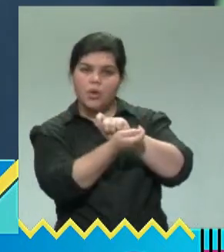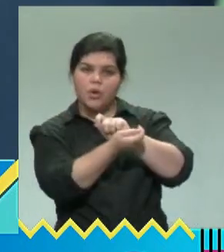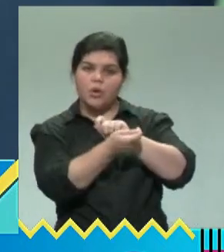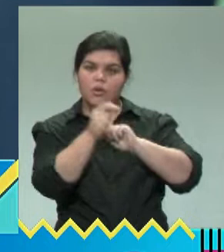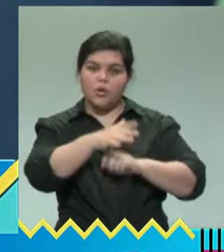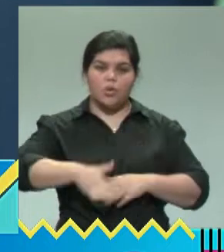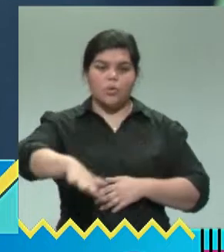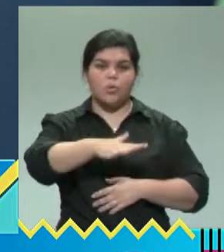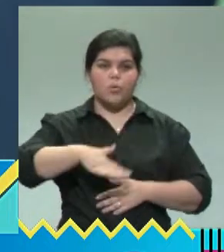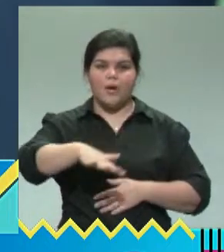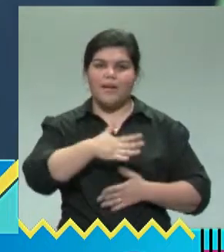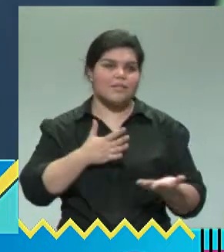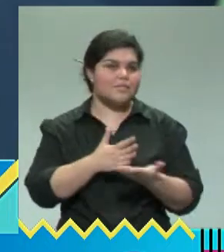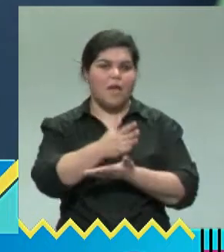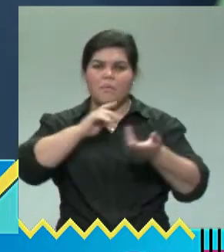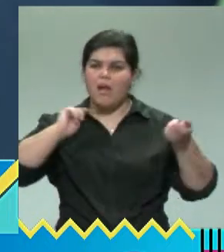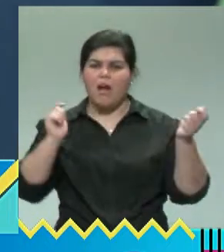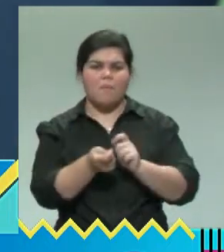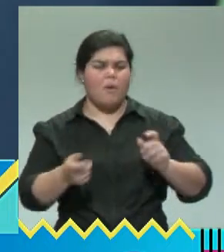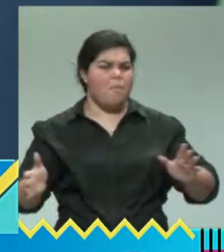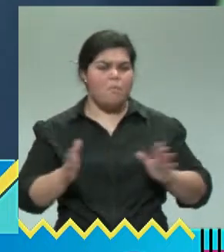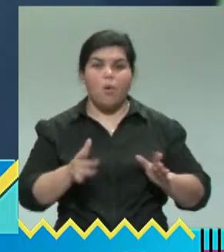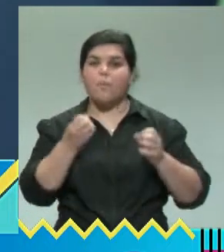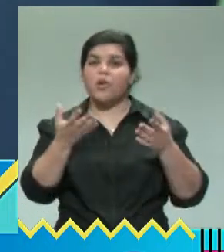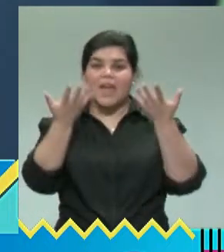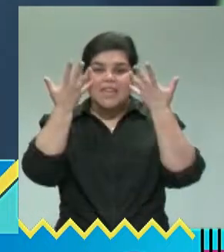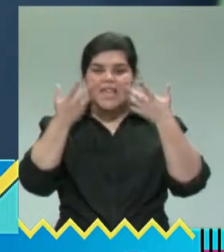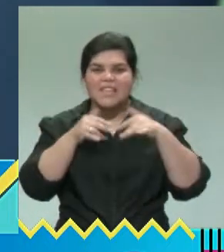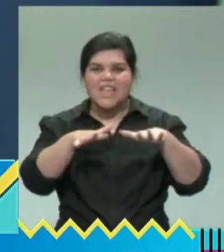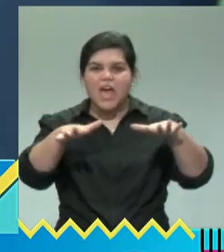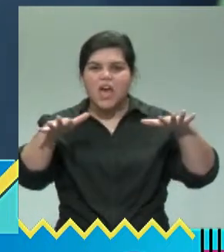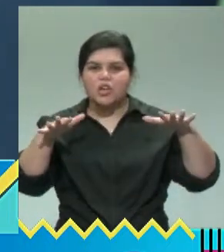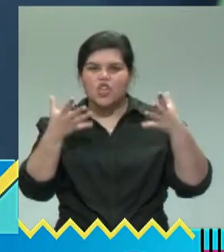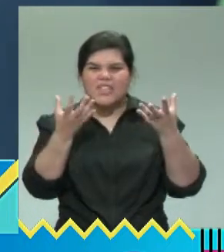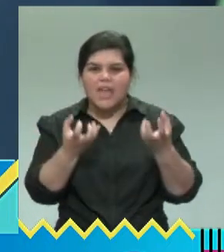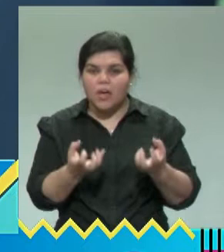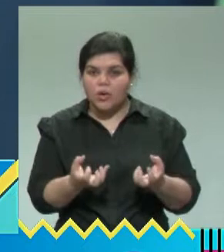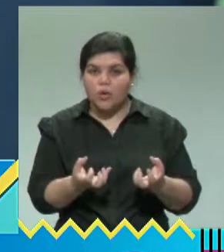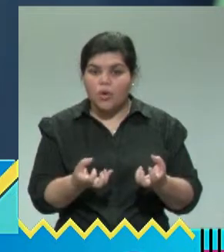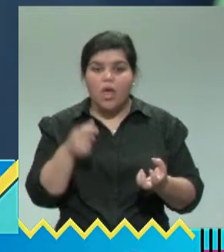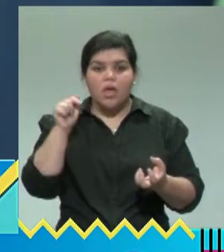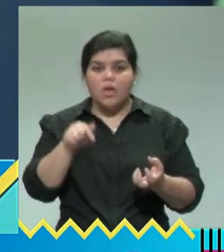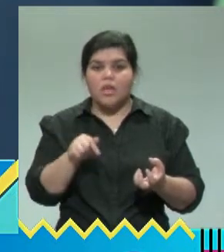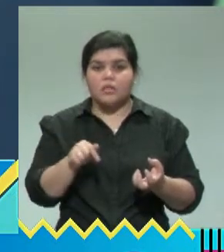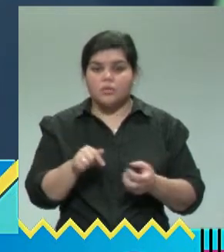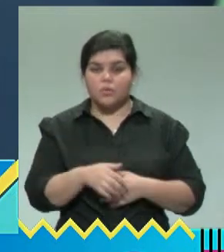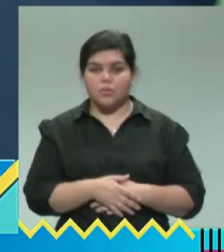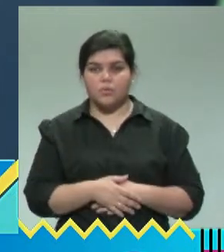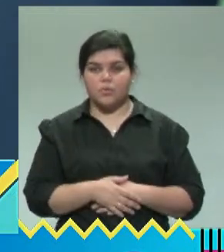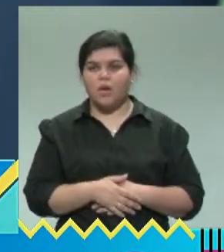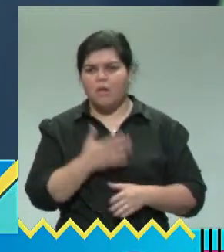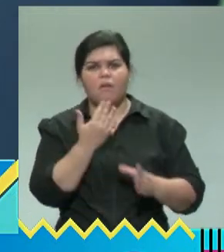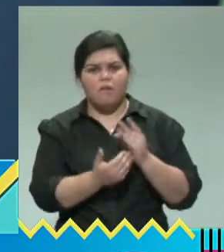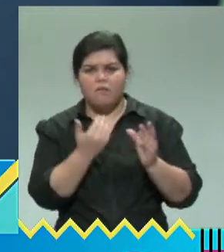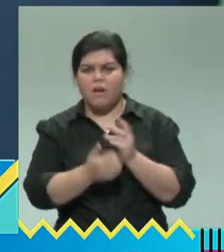zona, la nuestra, muy vulnerable por ser una zona semidesértica, semiárida, y por lo tanto eso también nos produce muchas falencias, de